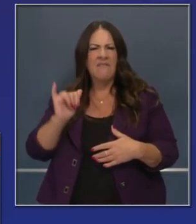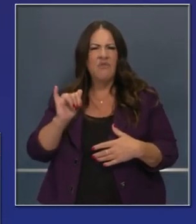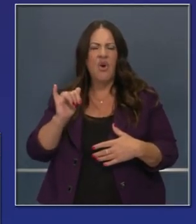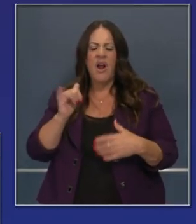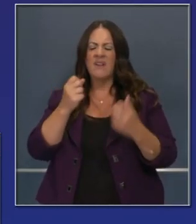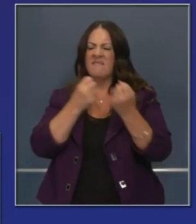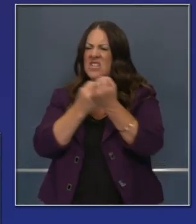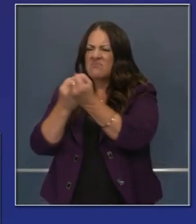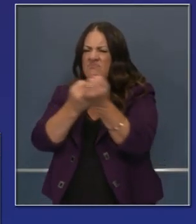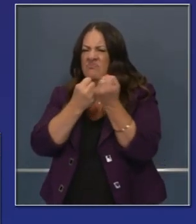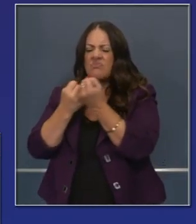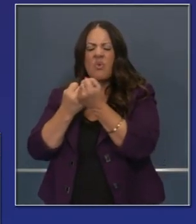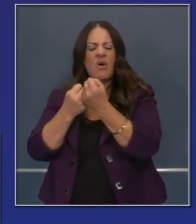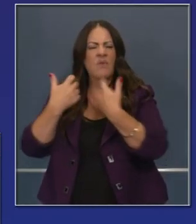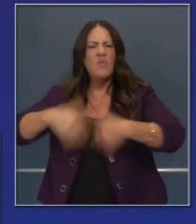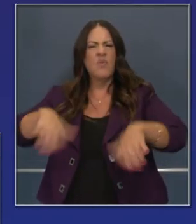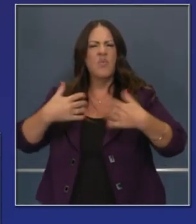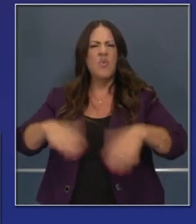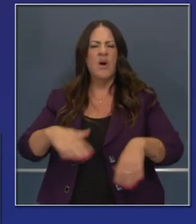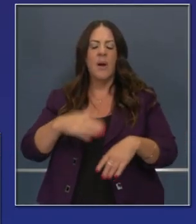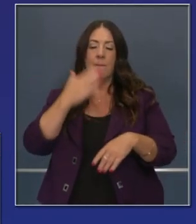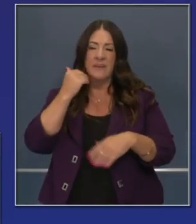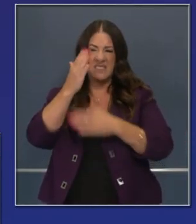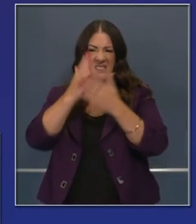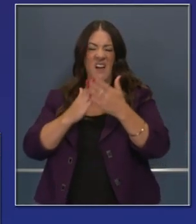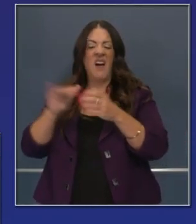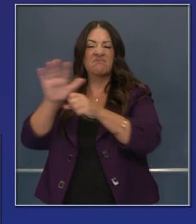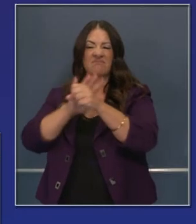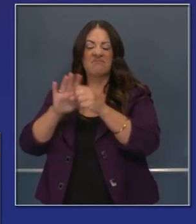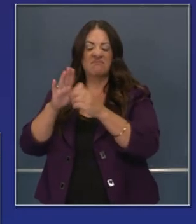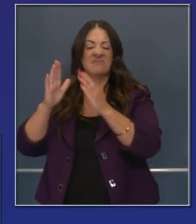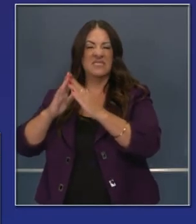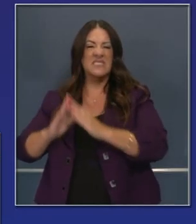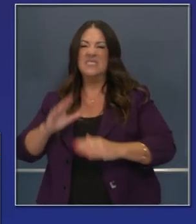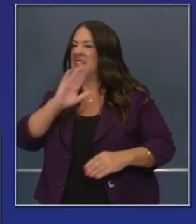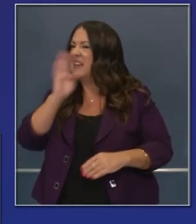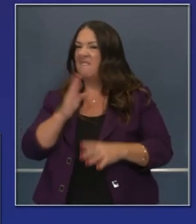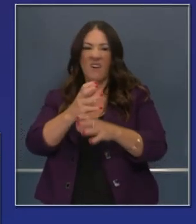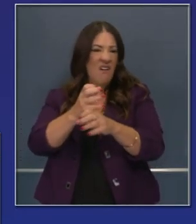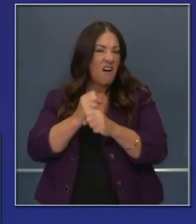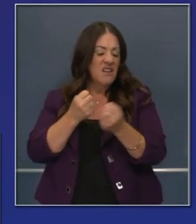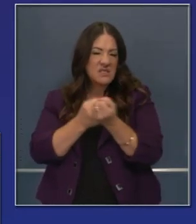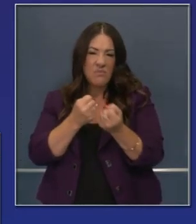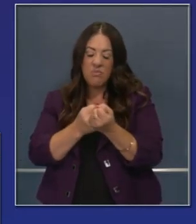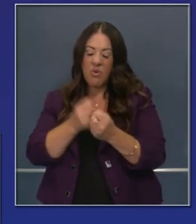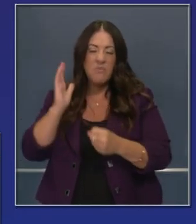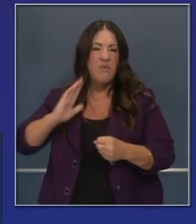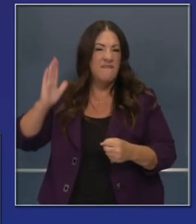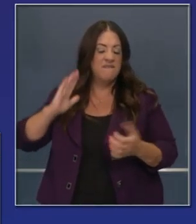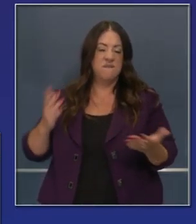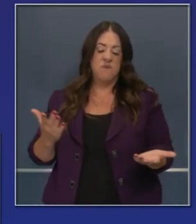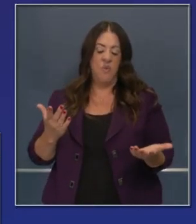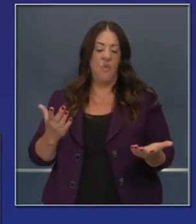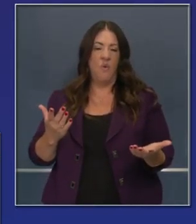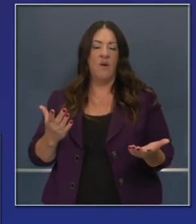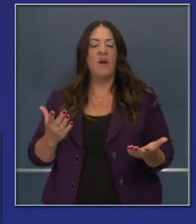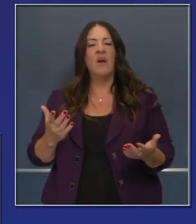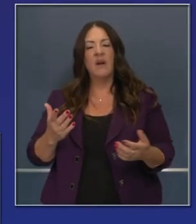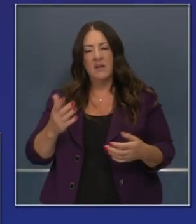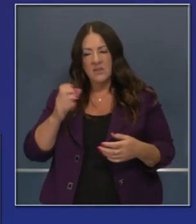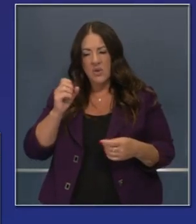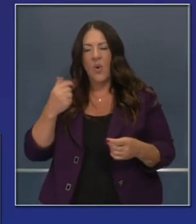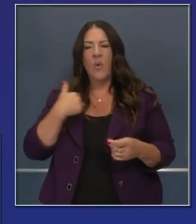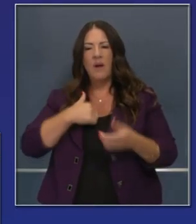apoyo en muchas partes del estado y otros lugares donde no han visto apoyo del estado de California en el pasado, que ahora están